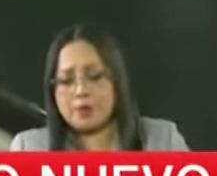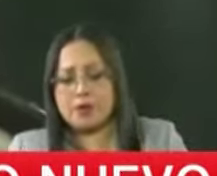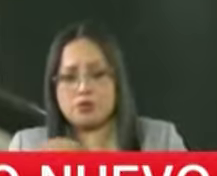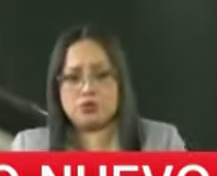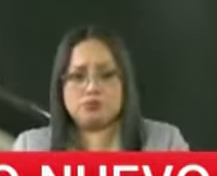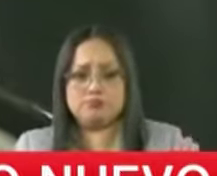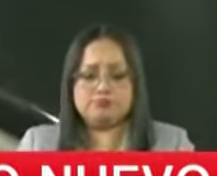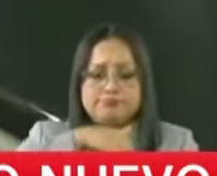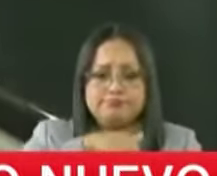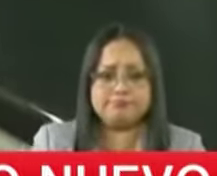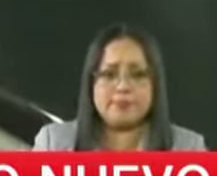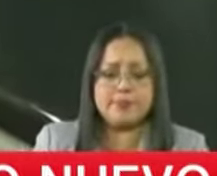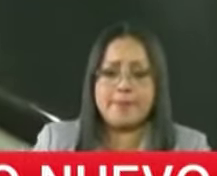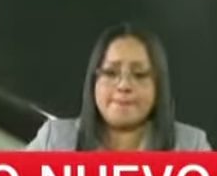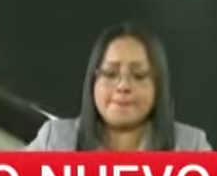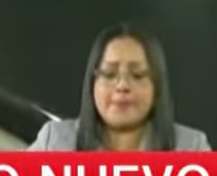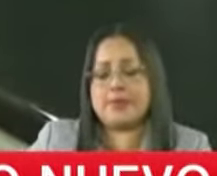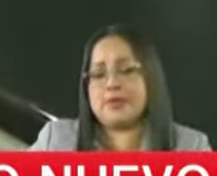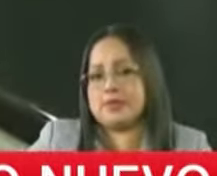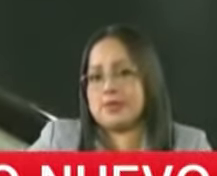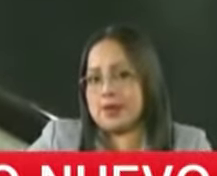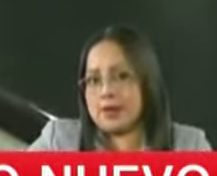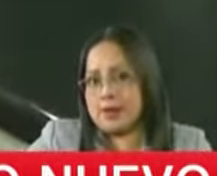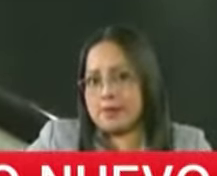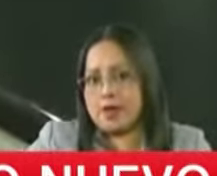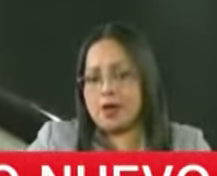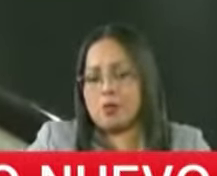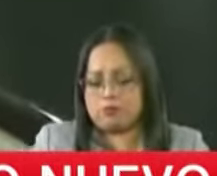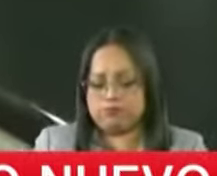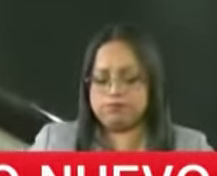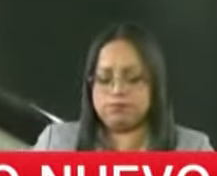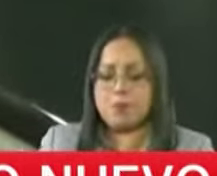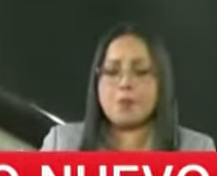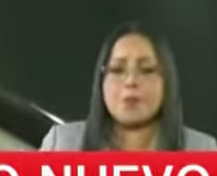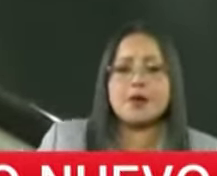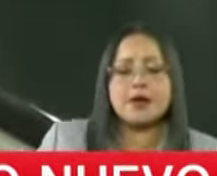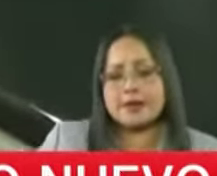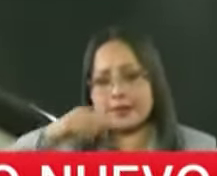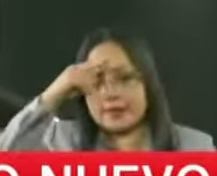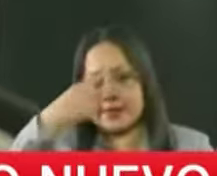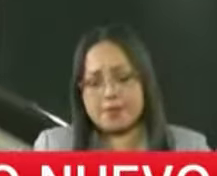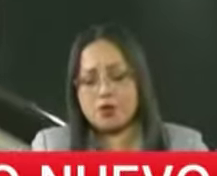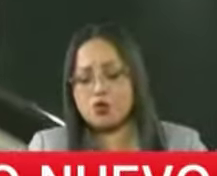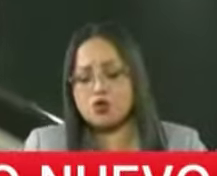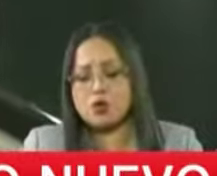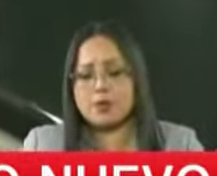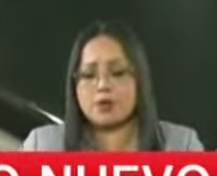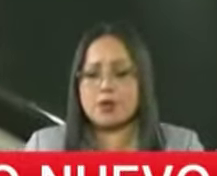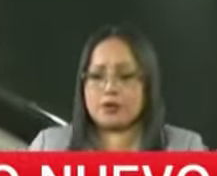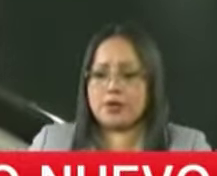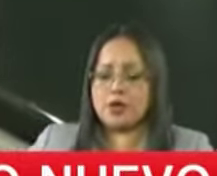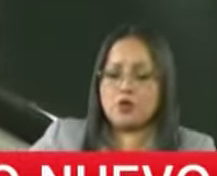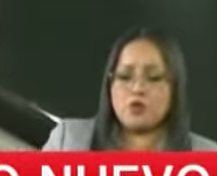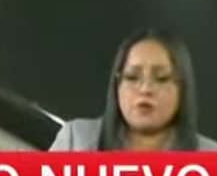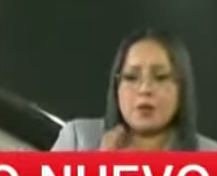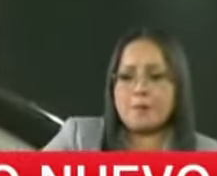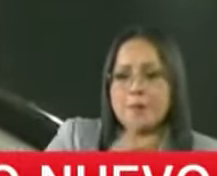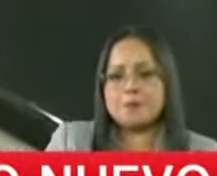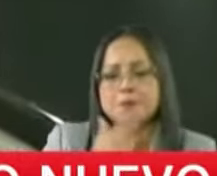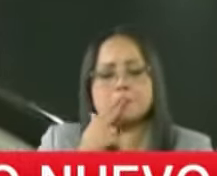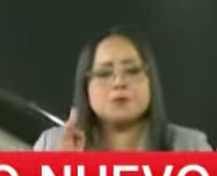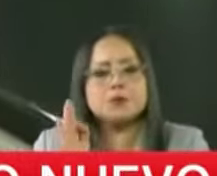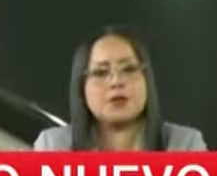y desempeñar leal y patrióticamente el cargo de presidente de la República que el pueblo me ha conferido, mirando en